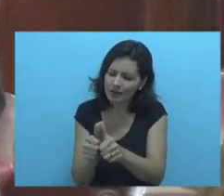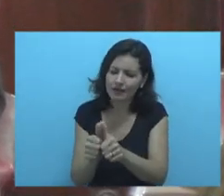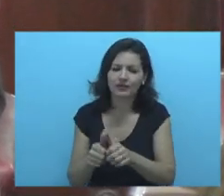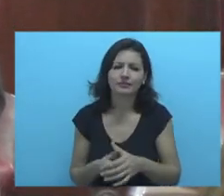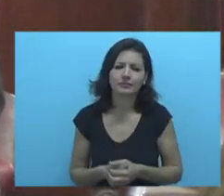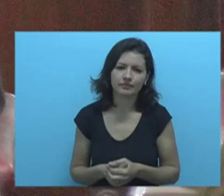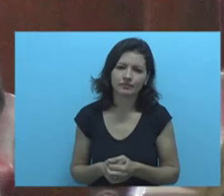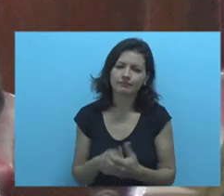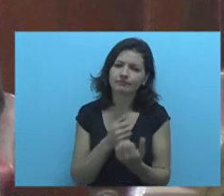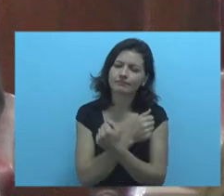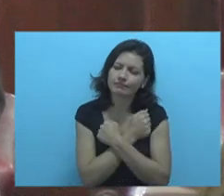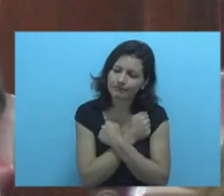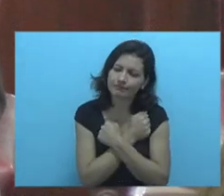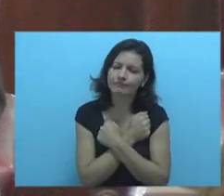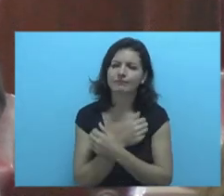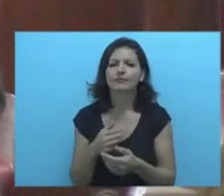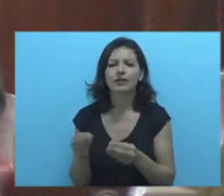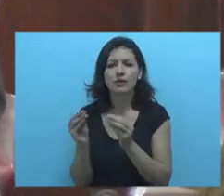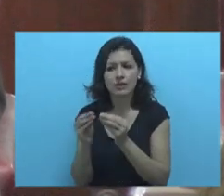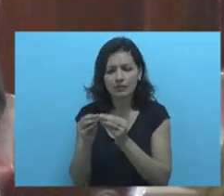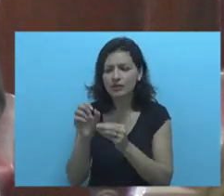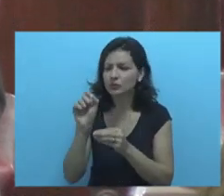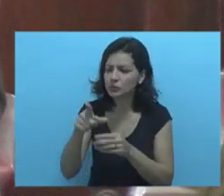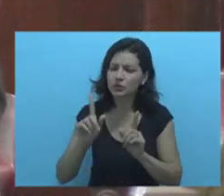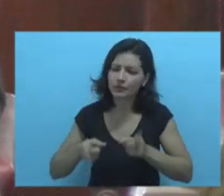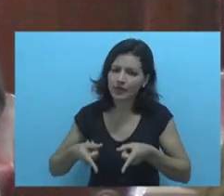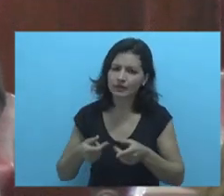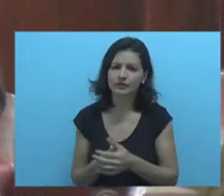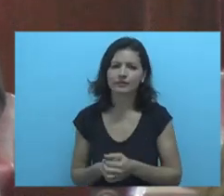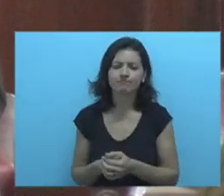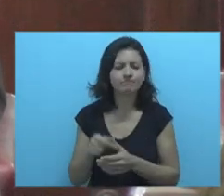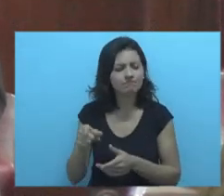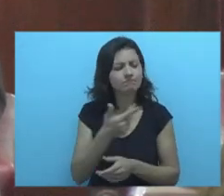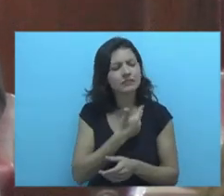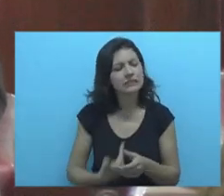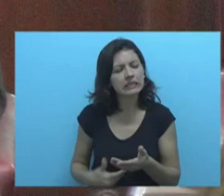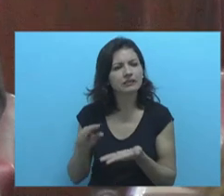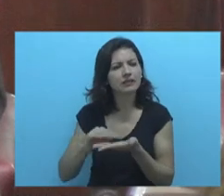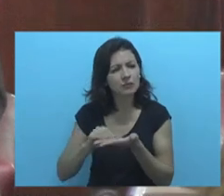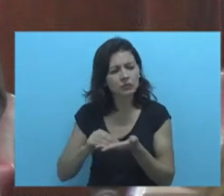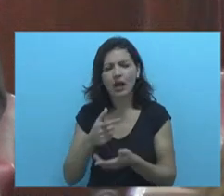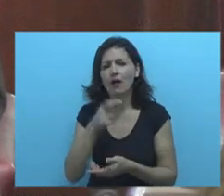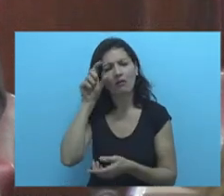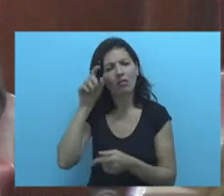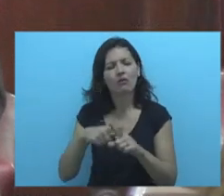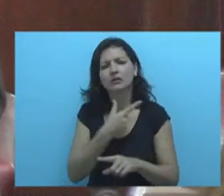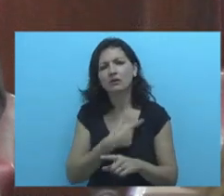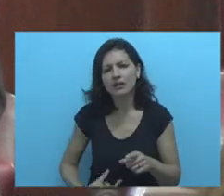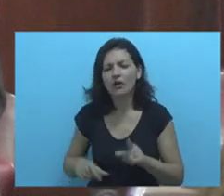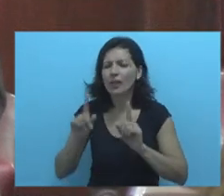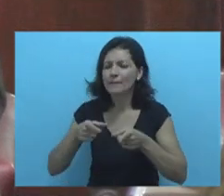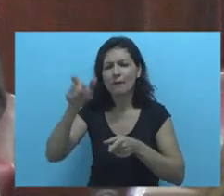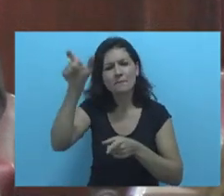que ella necesite, y un abrazo grande para todas y todos los compañeros de Miguel Lipschitz, un presidente de esta Cámara, un gran gobernador, pero